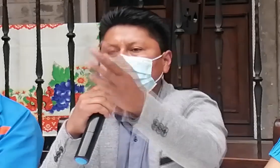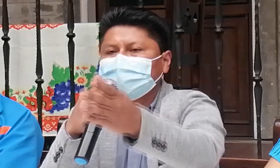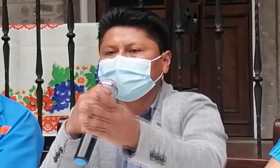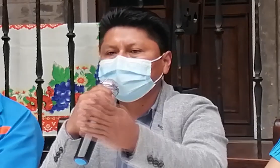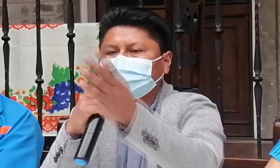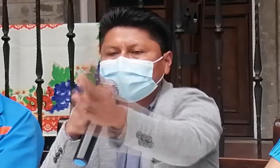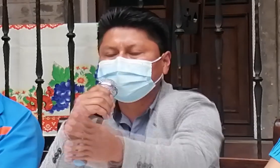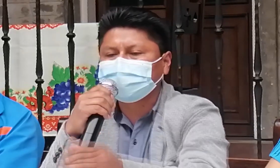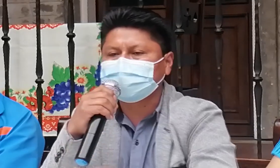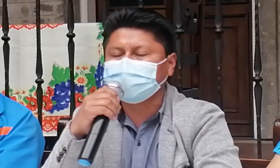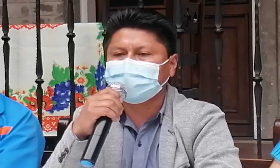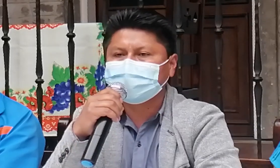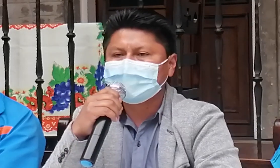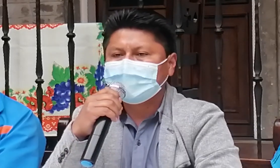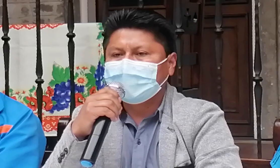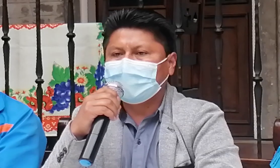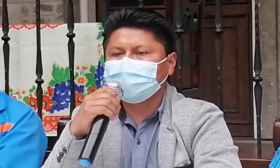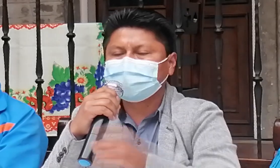y